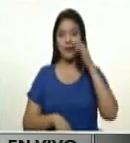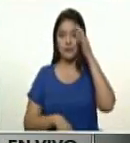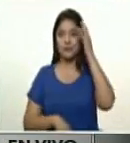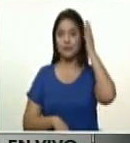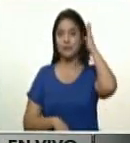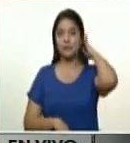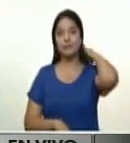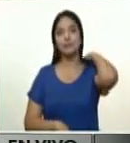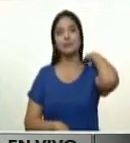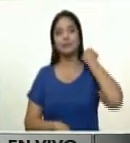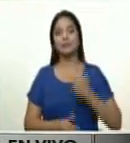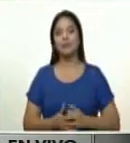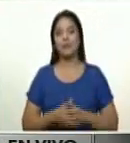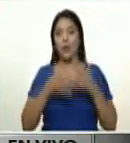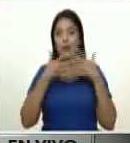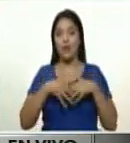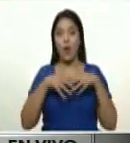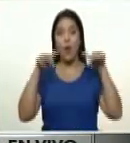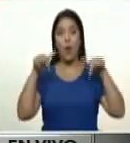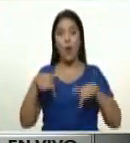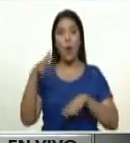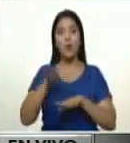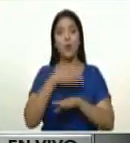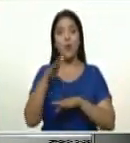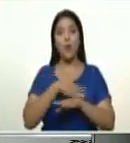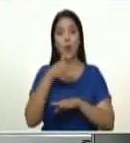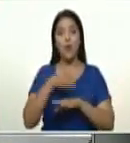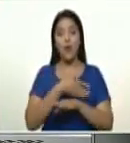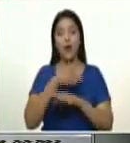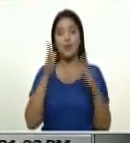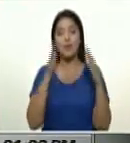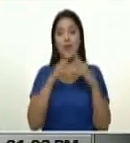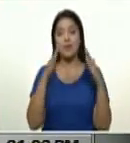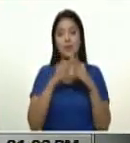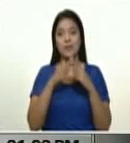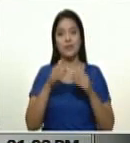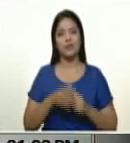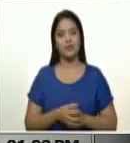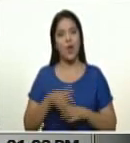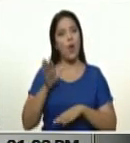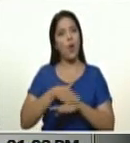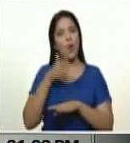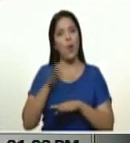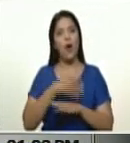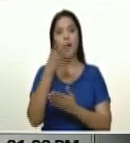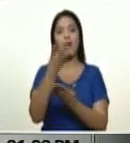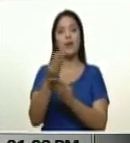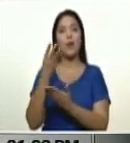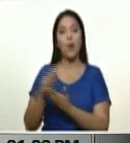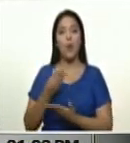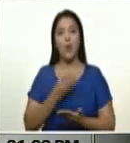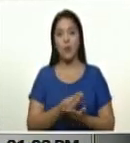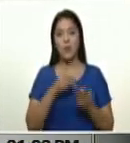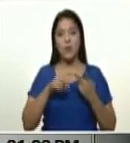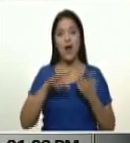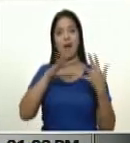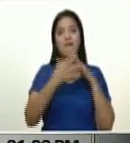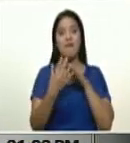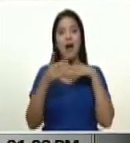una alfarería. Hoy jueves de vivienda, jueves de comunas, jueves de barrio